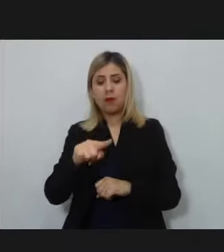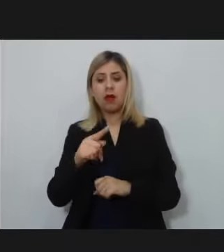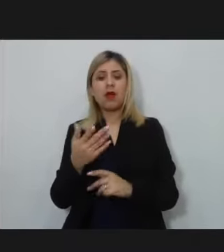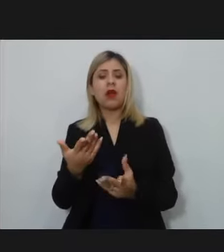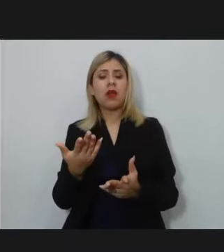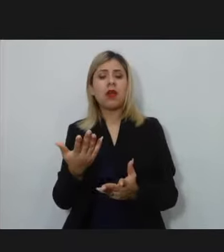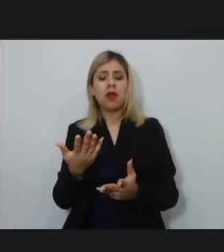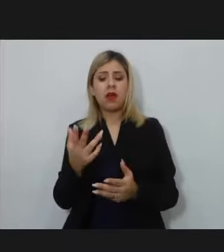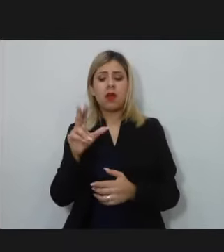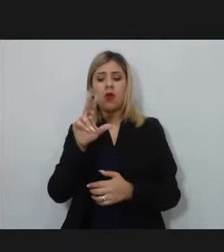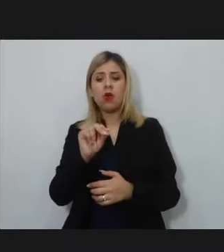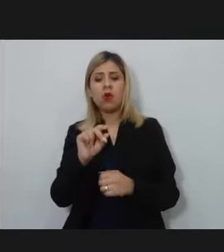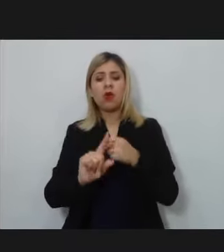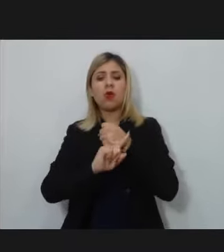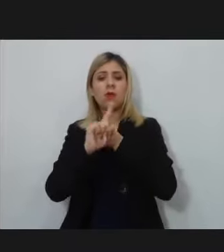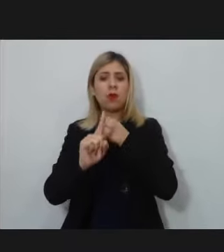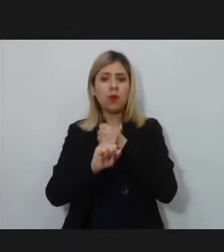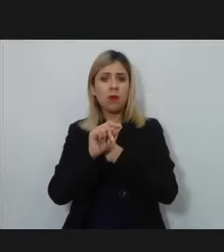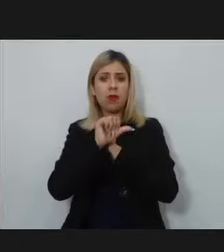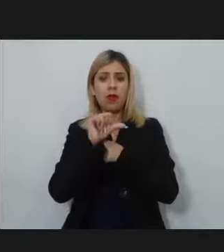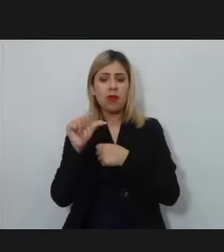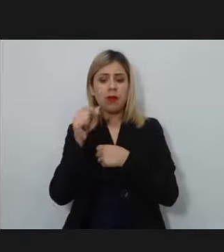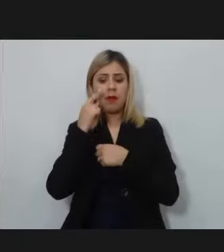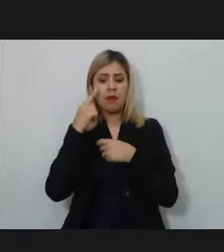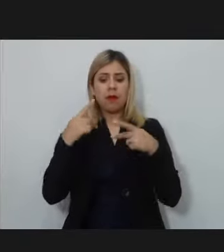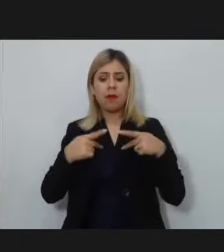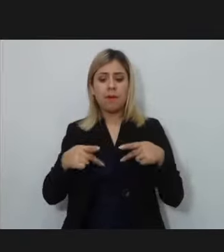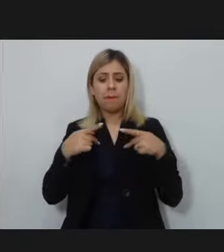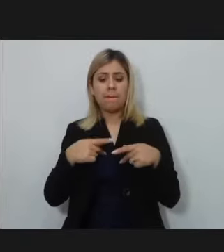esto lo hago en abono a lo que planteaba la la consejera